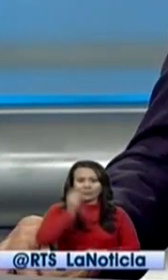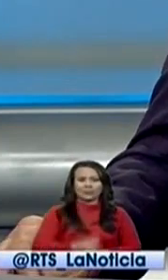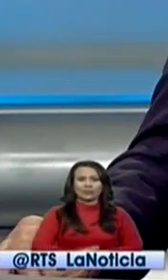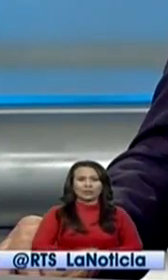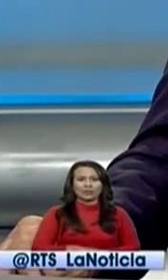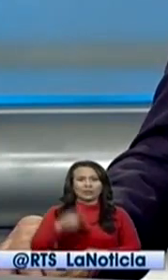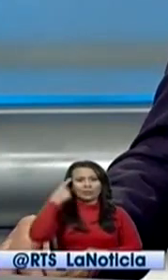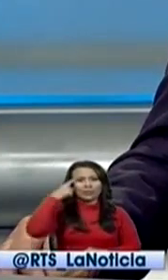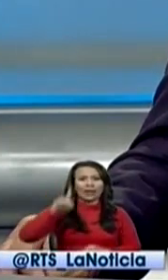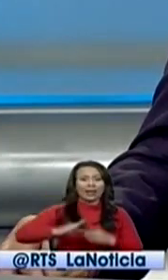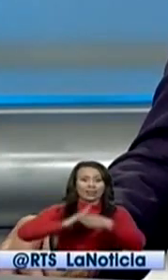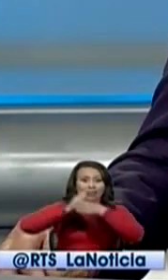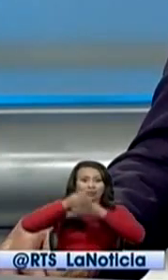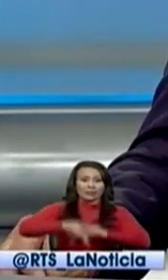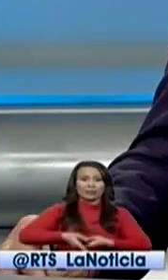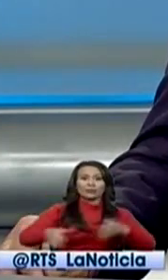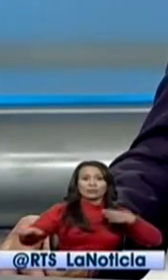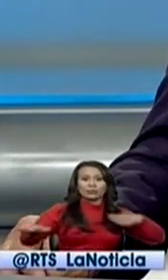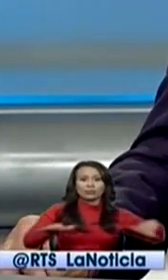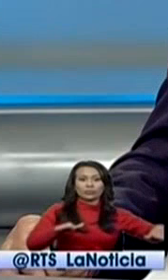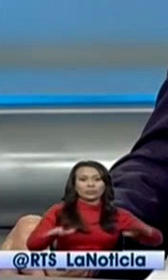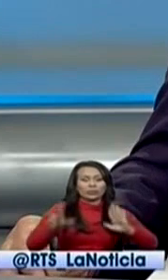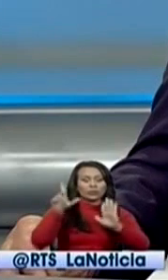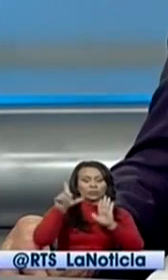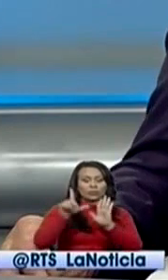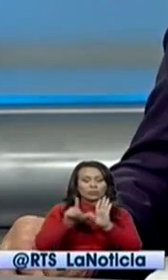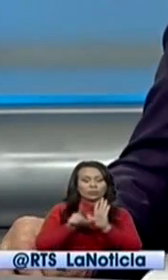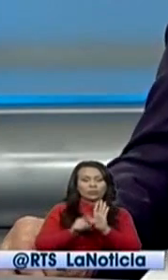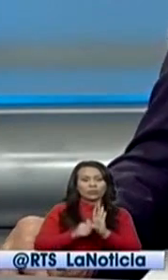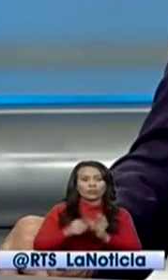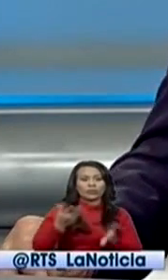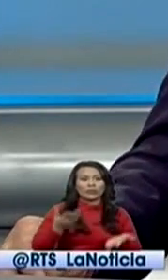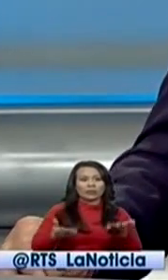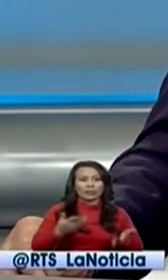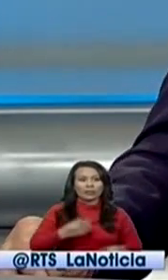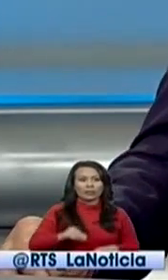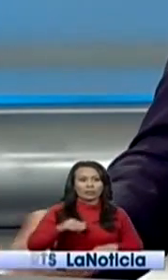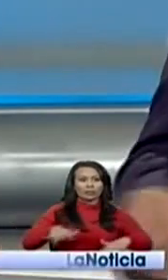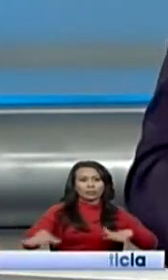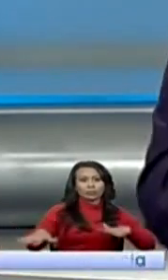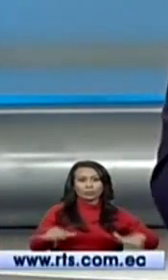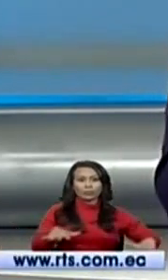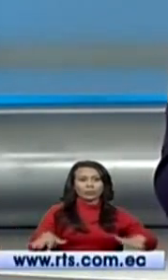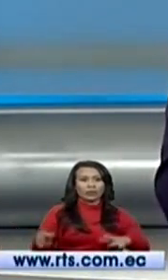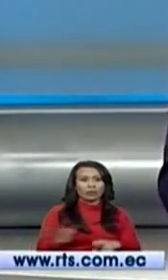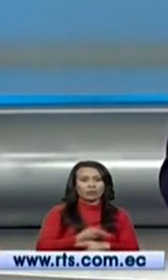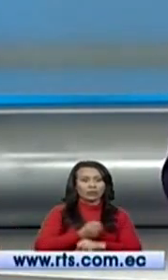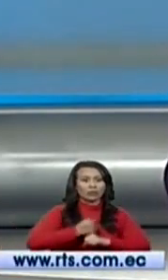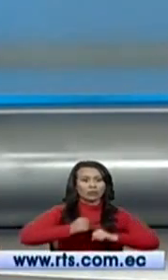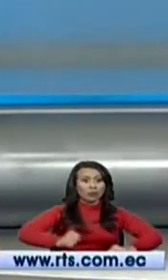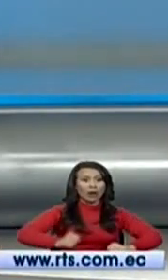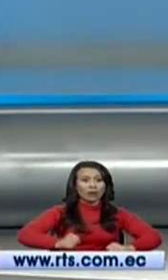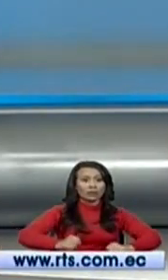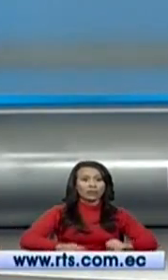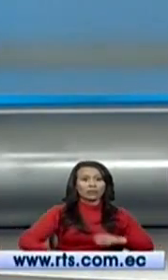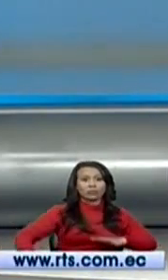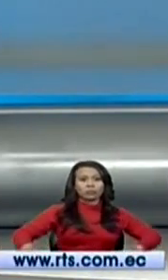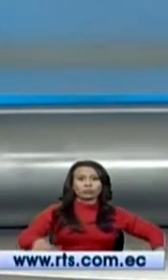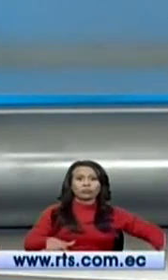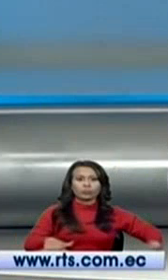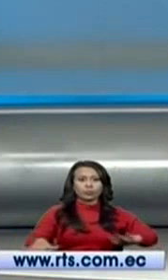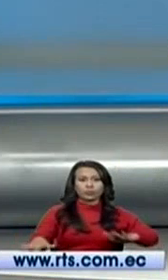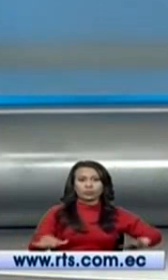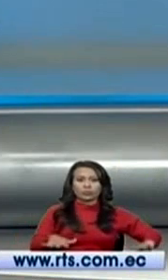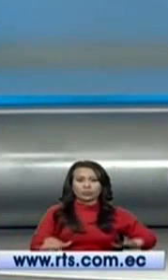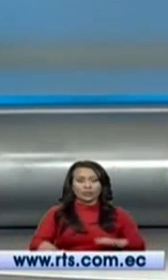los próximos movimientos telúricos se reducen las posibilidades de un terremoto. Es decir, con estas liberaciones constantes